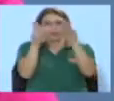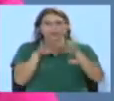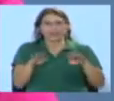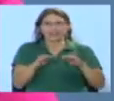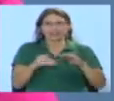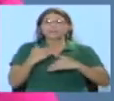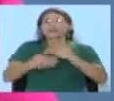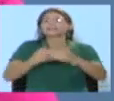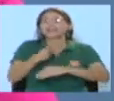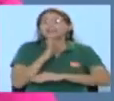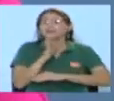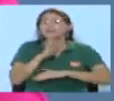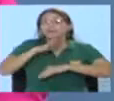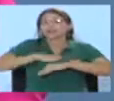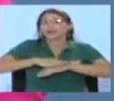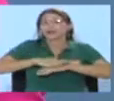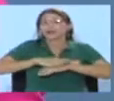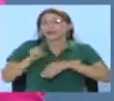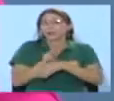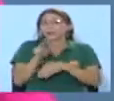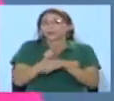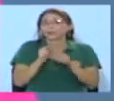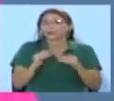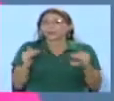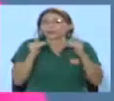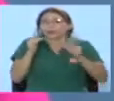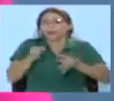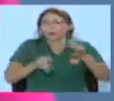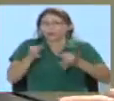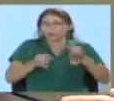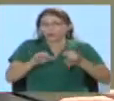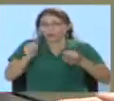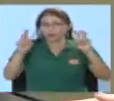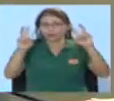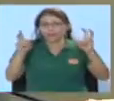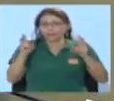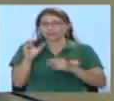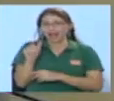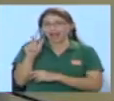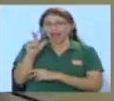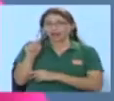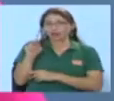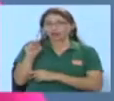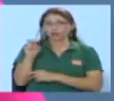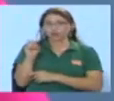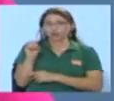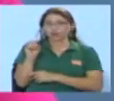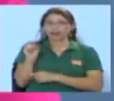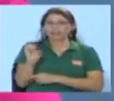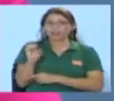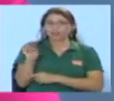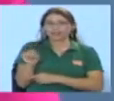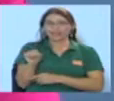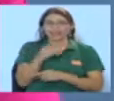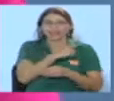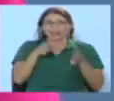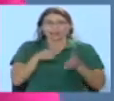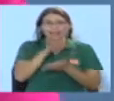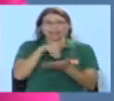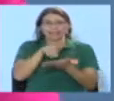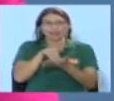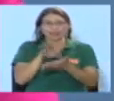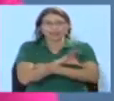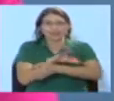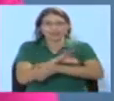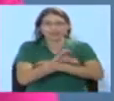consumo justo y de otros temas que se nos van quedando por ahí. Estamos con Alonso Castro Matei, director del Centro de Informática en Sobre la Mesa.